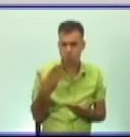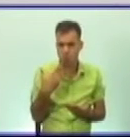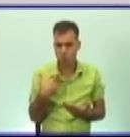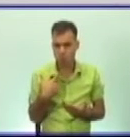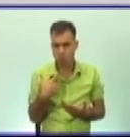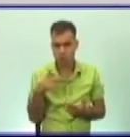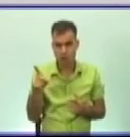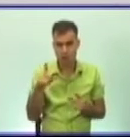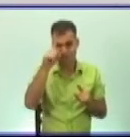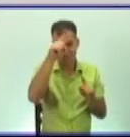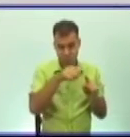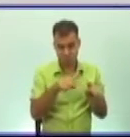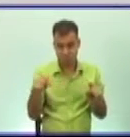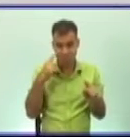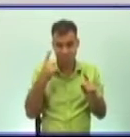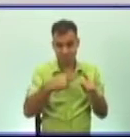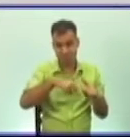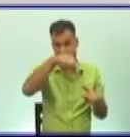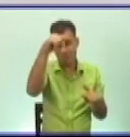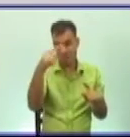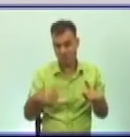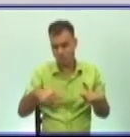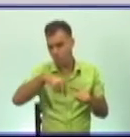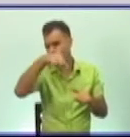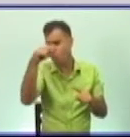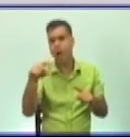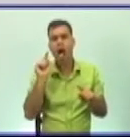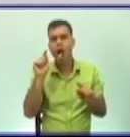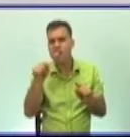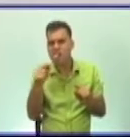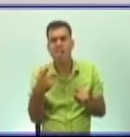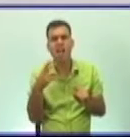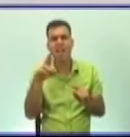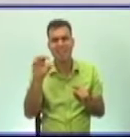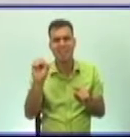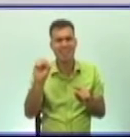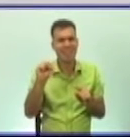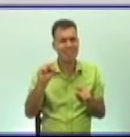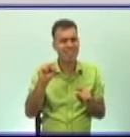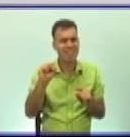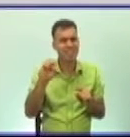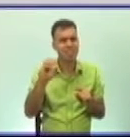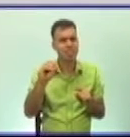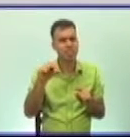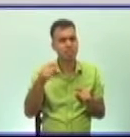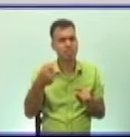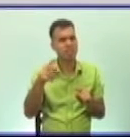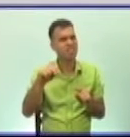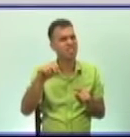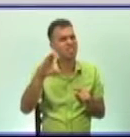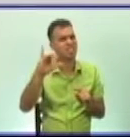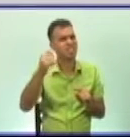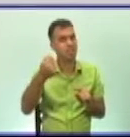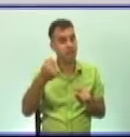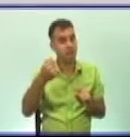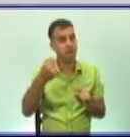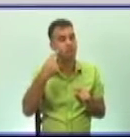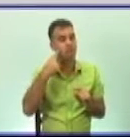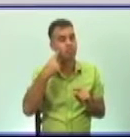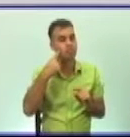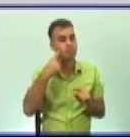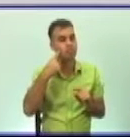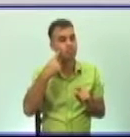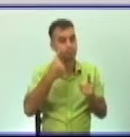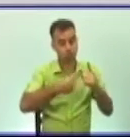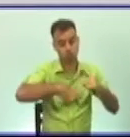circuito está ocurriendo la resonancia, bueno, cuando ocurre la resonancia las amplitudes son máximas. Pero les recuerdo entonces que la